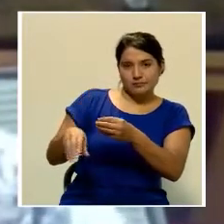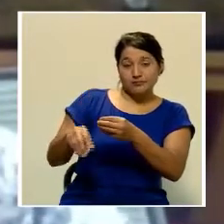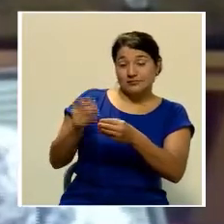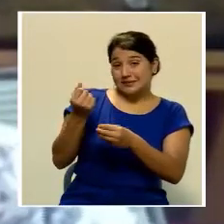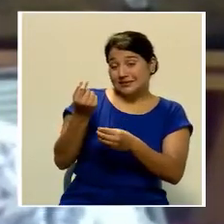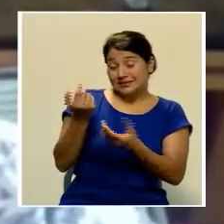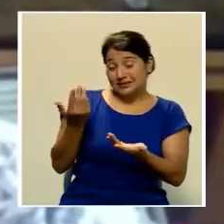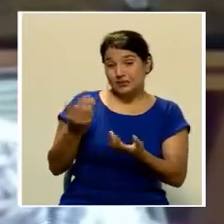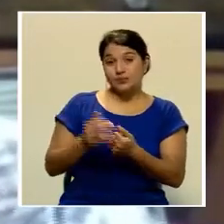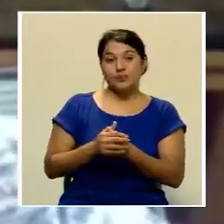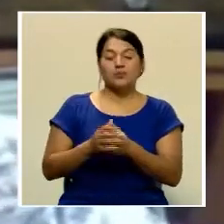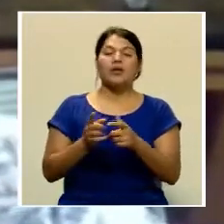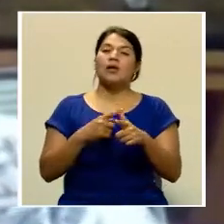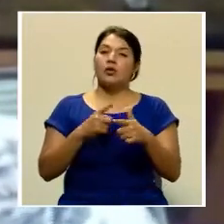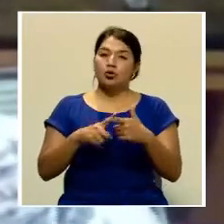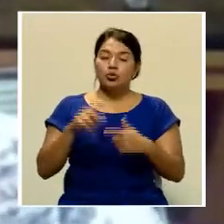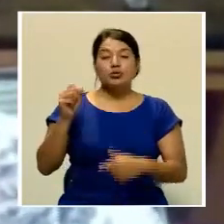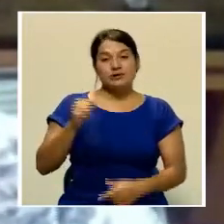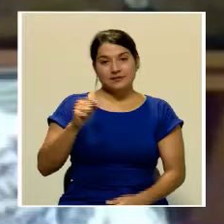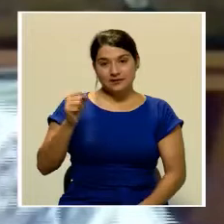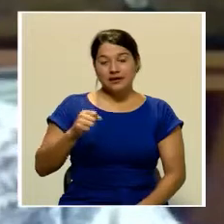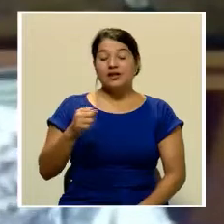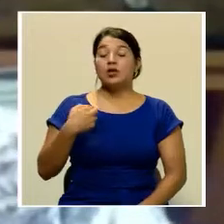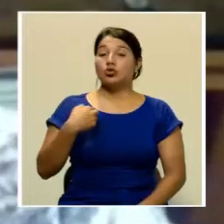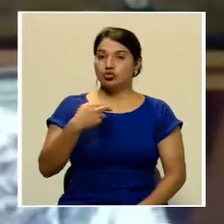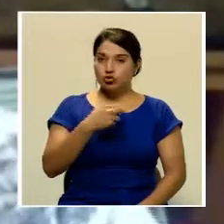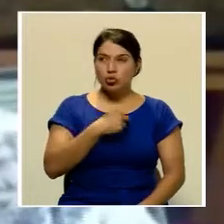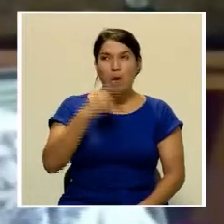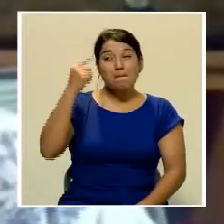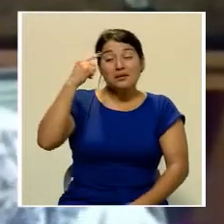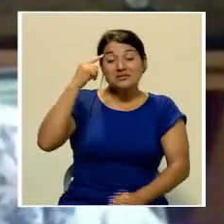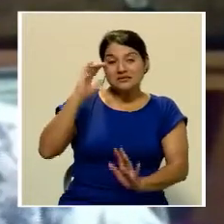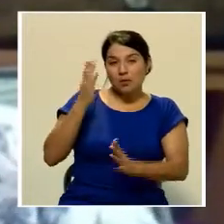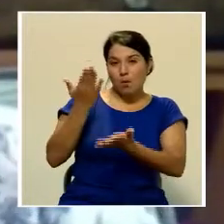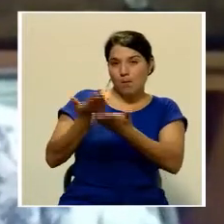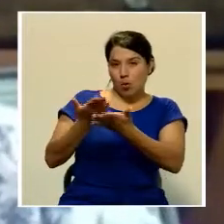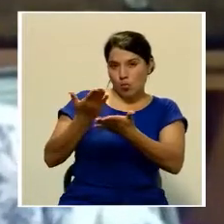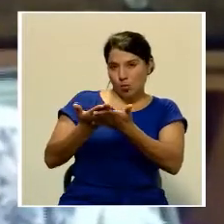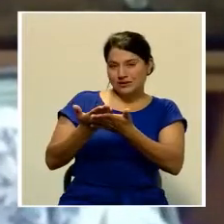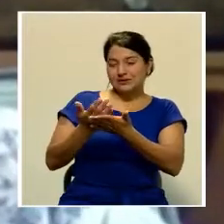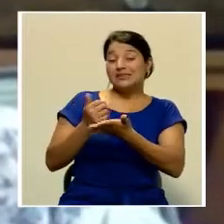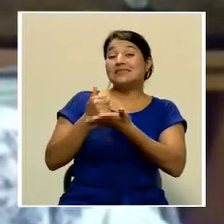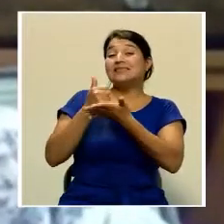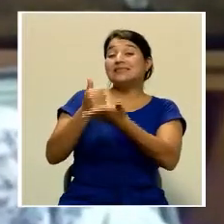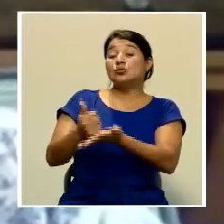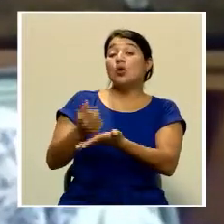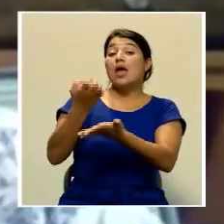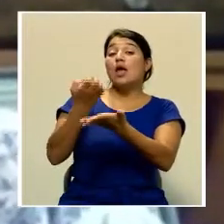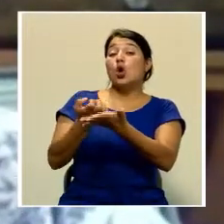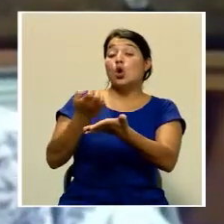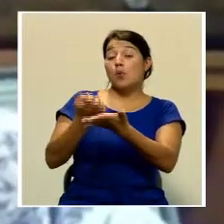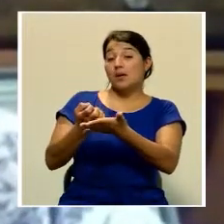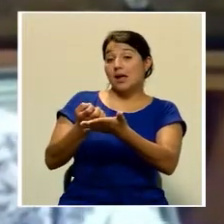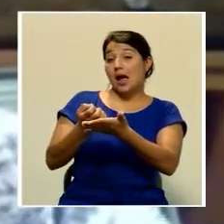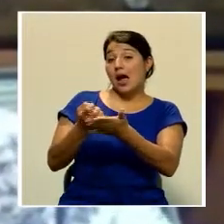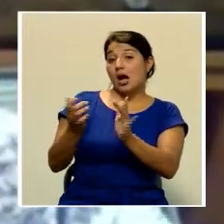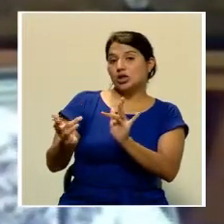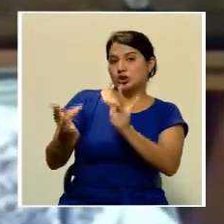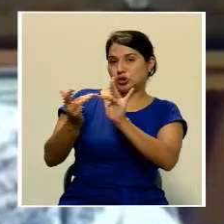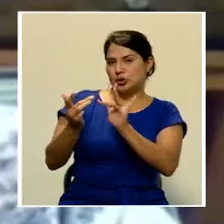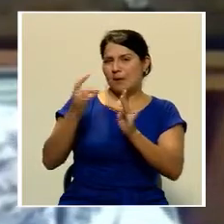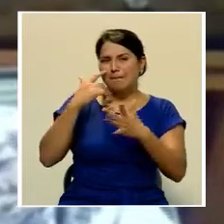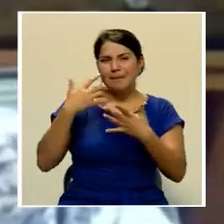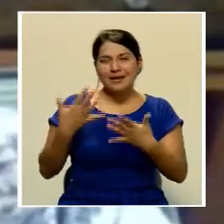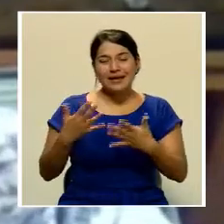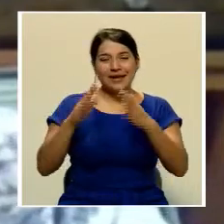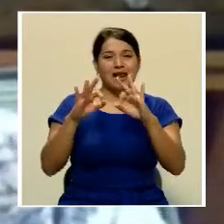del bolsillo. Entonces, sí, hablábamos de un bono de conectividad o alguna forma en la que las familias